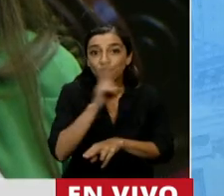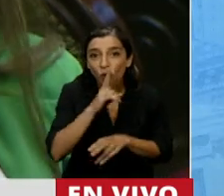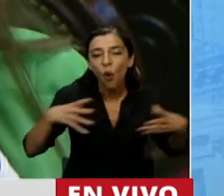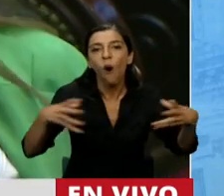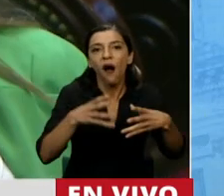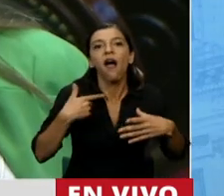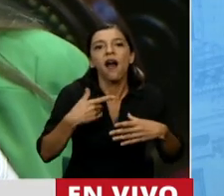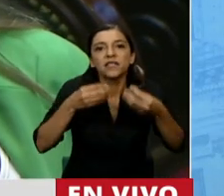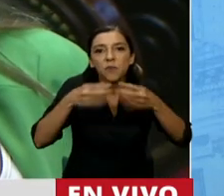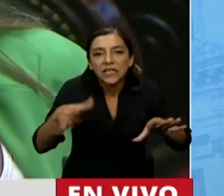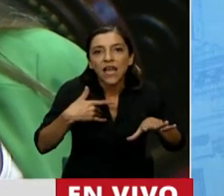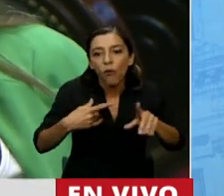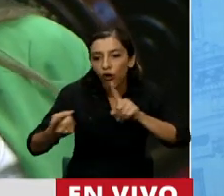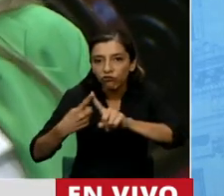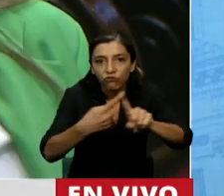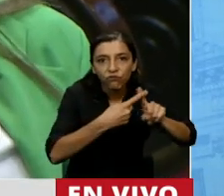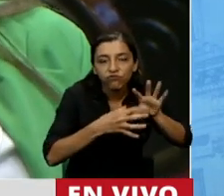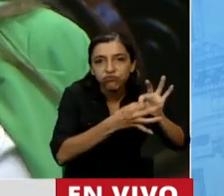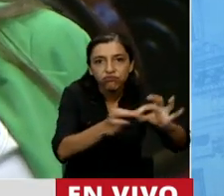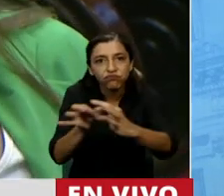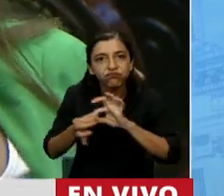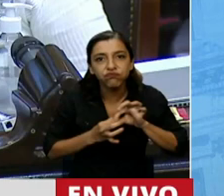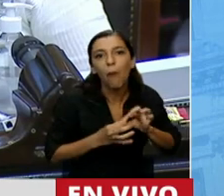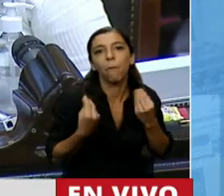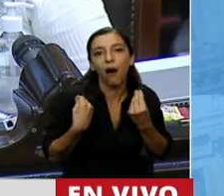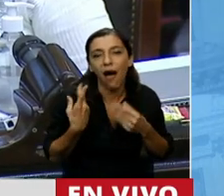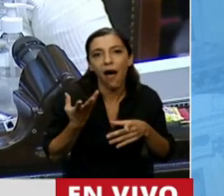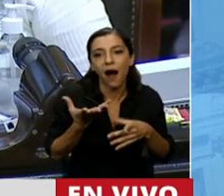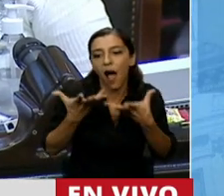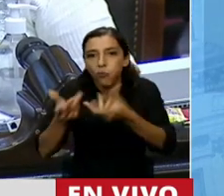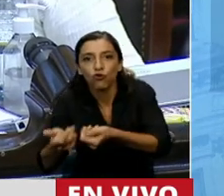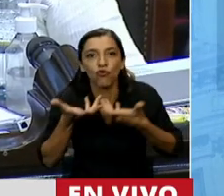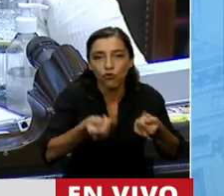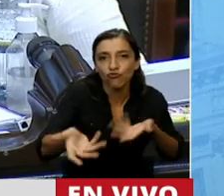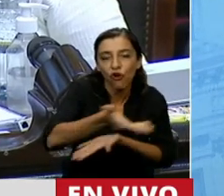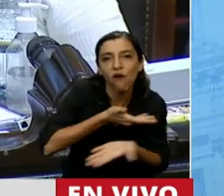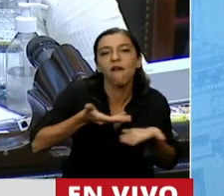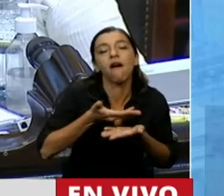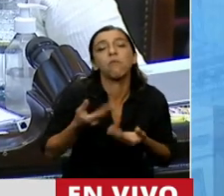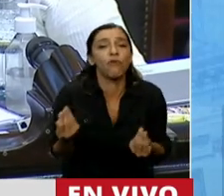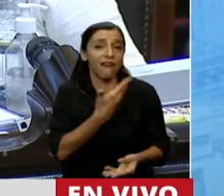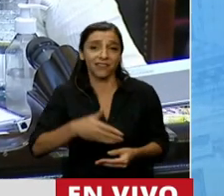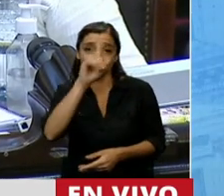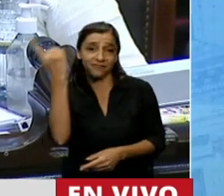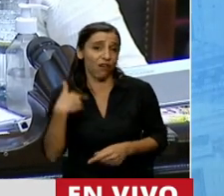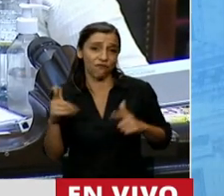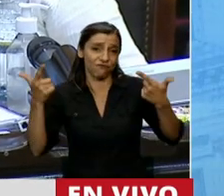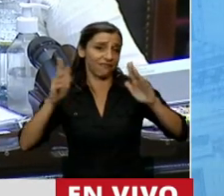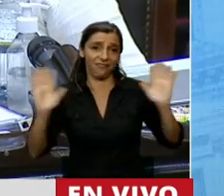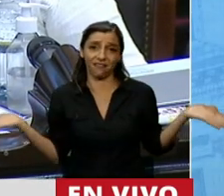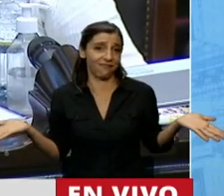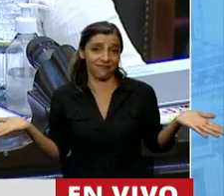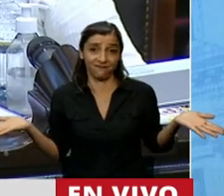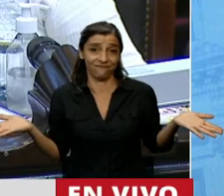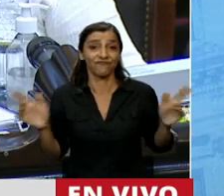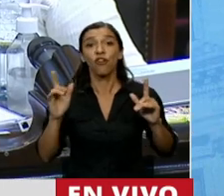armar redes de ayudas y consejerías. Ante la ausencia del Estado estuvieron y están ellas,